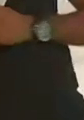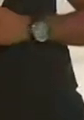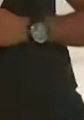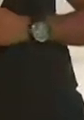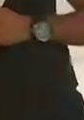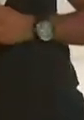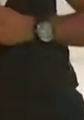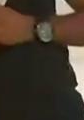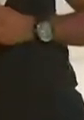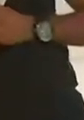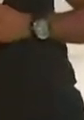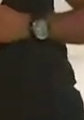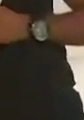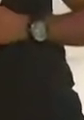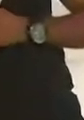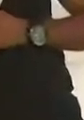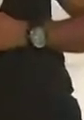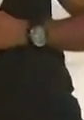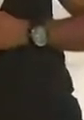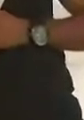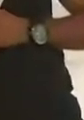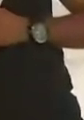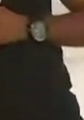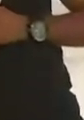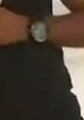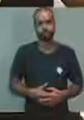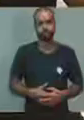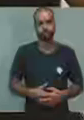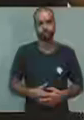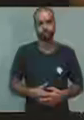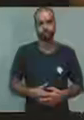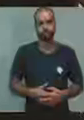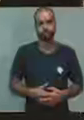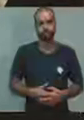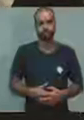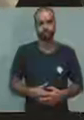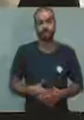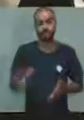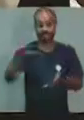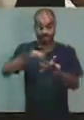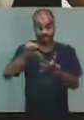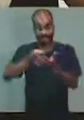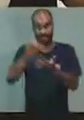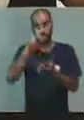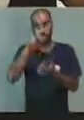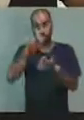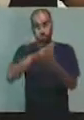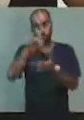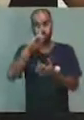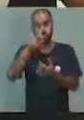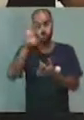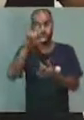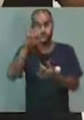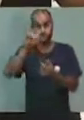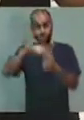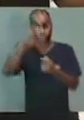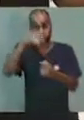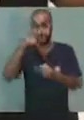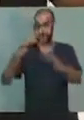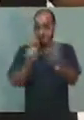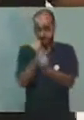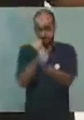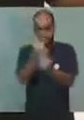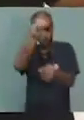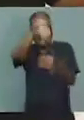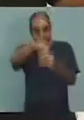Y hombres y a los jóvenes que trabajan en el Centro de Inmunología Molecular, los hemos visto durante este tiempo de pandemia crecerse cada vez más y